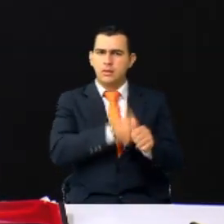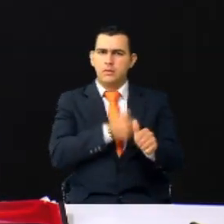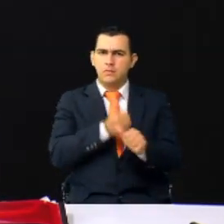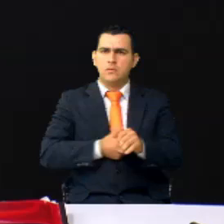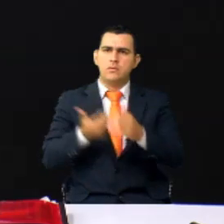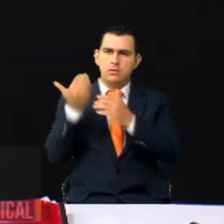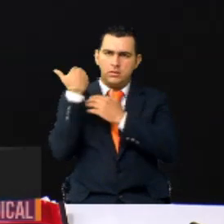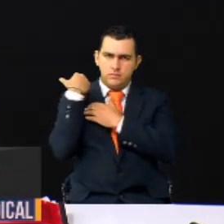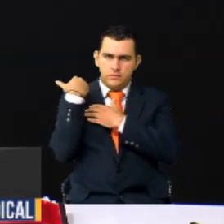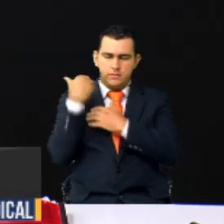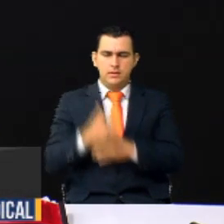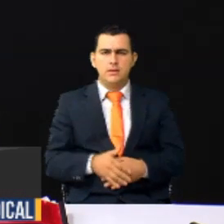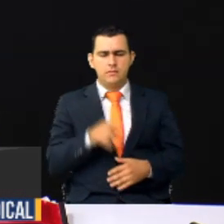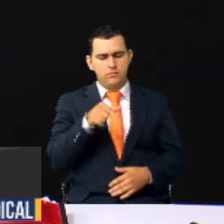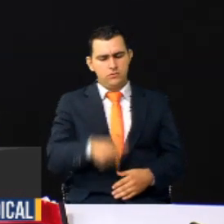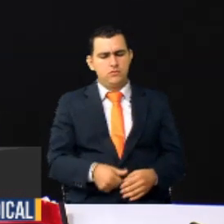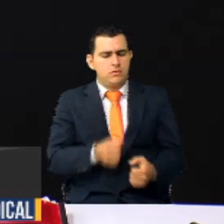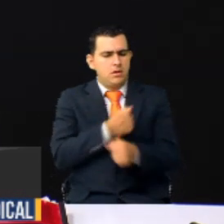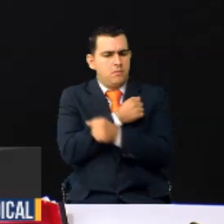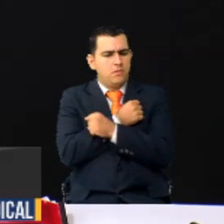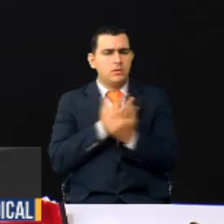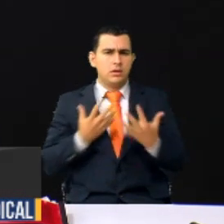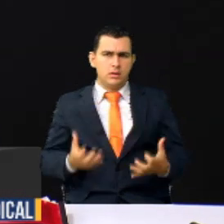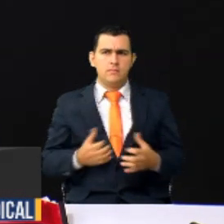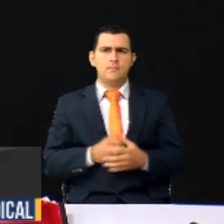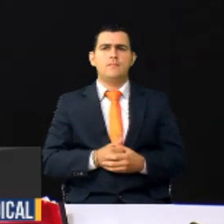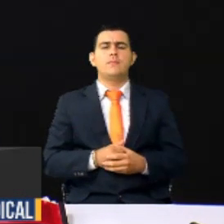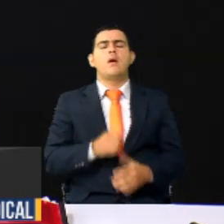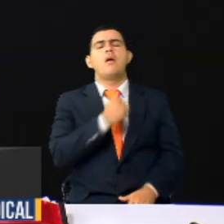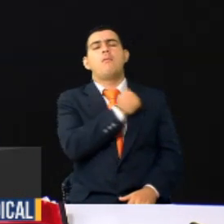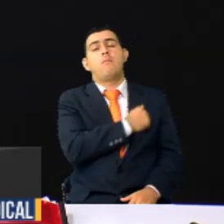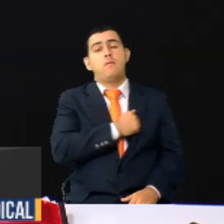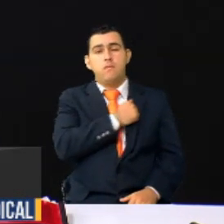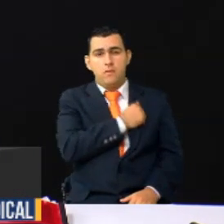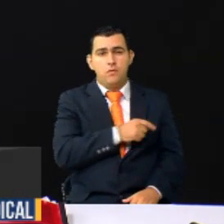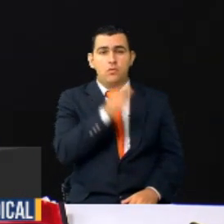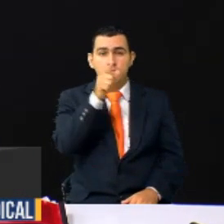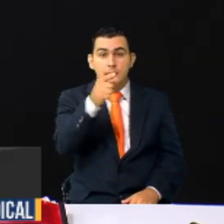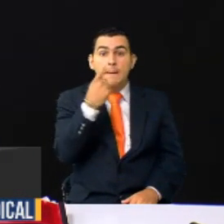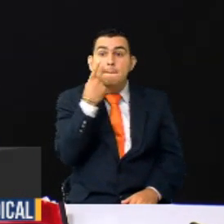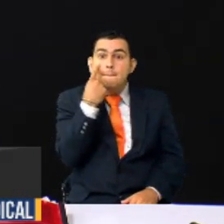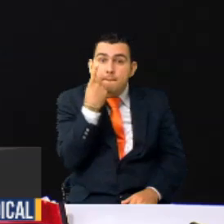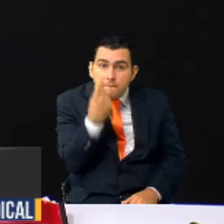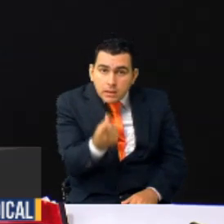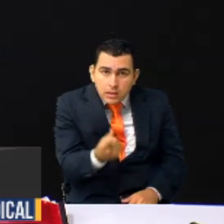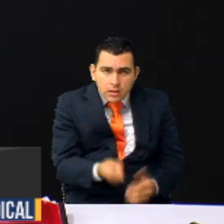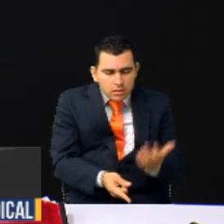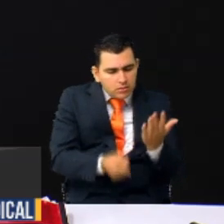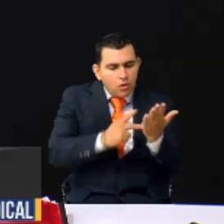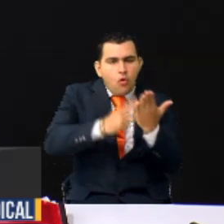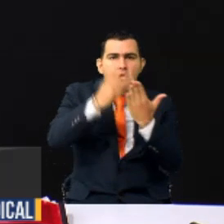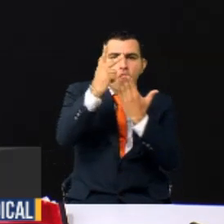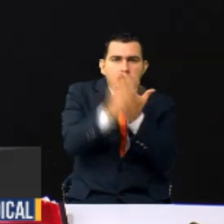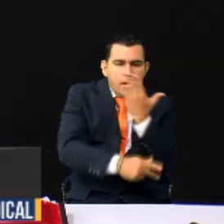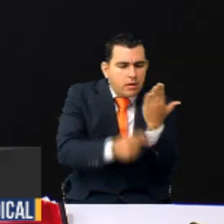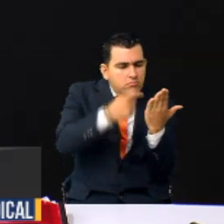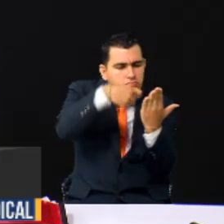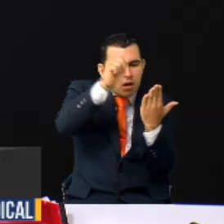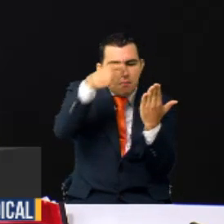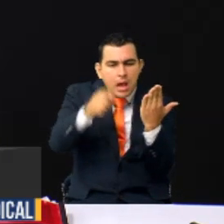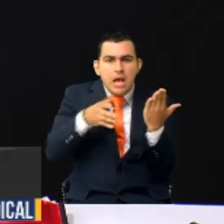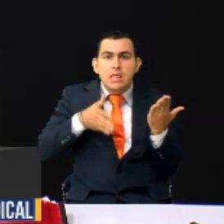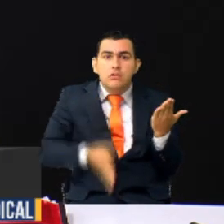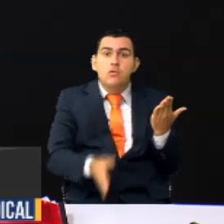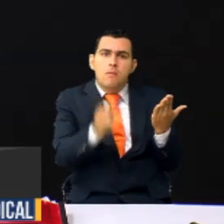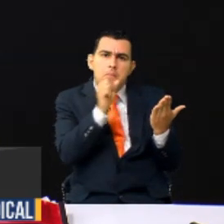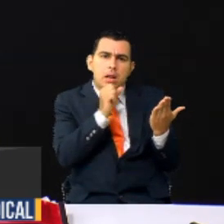con esta sociedad que tanto queremos, por favor, revisen las hojas de vida, miren que sean barranqueños, que